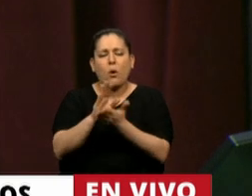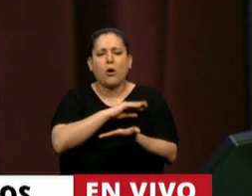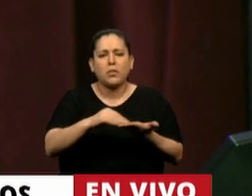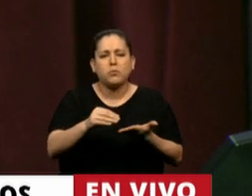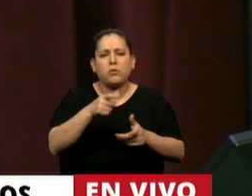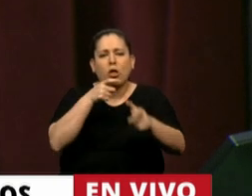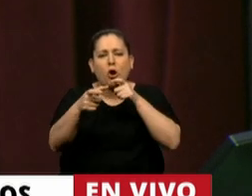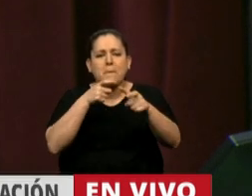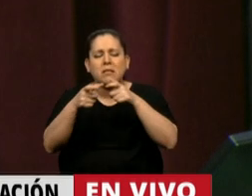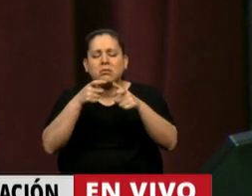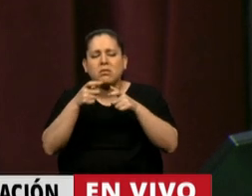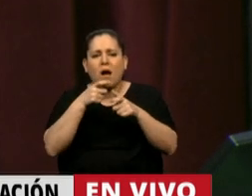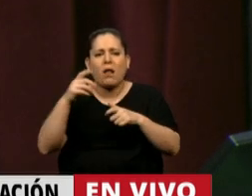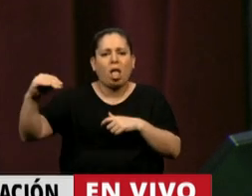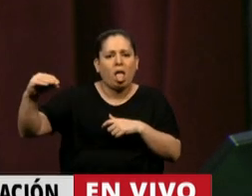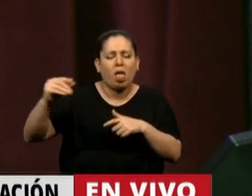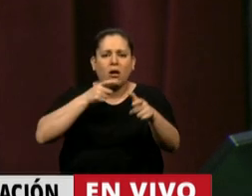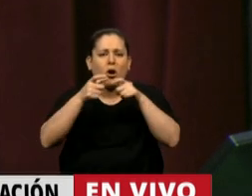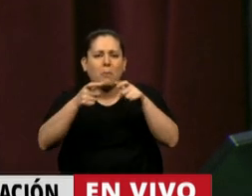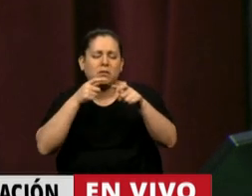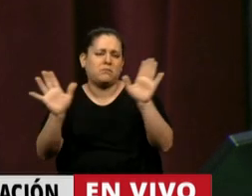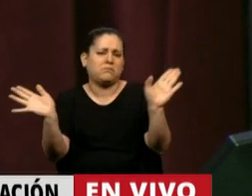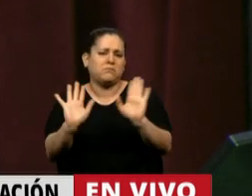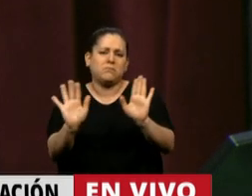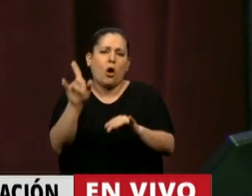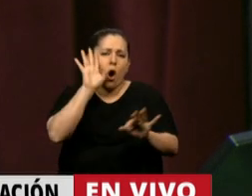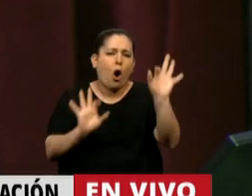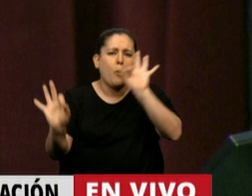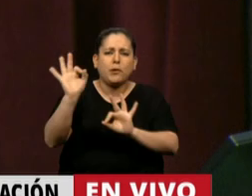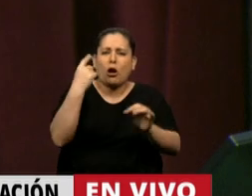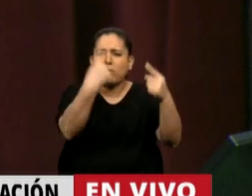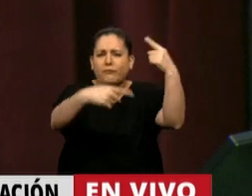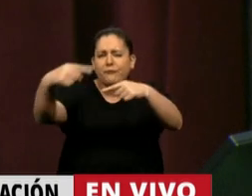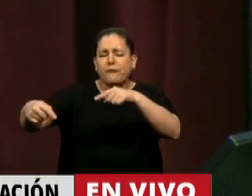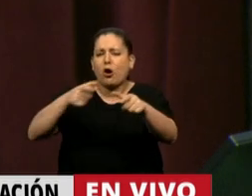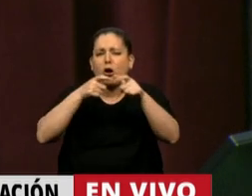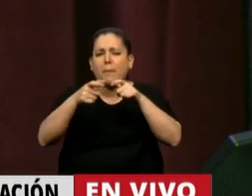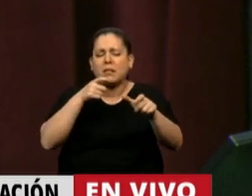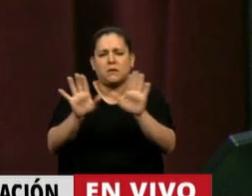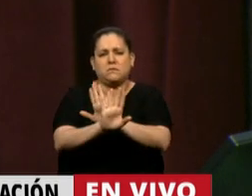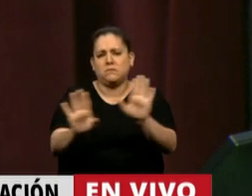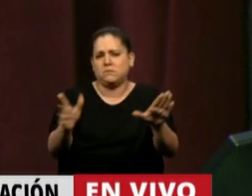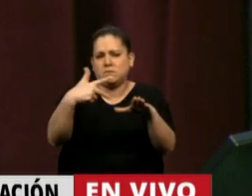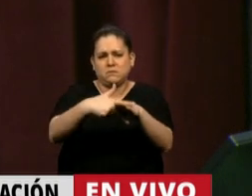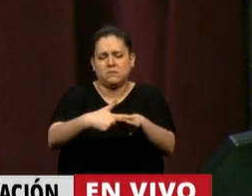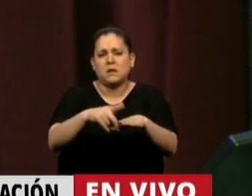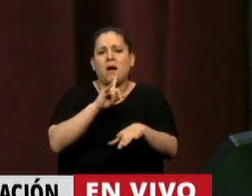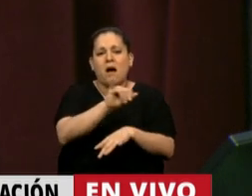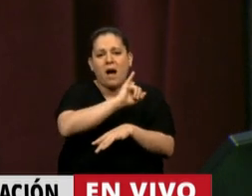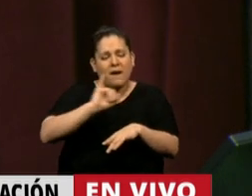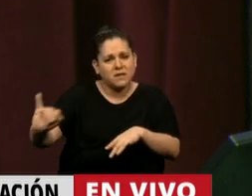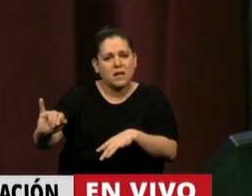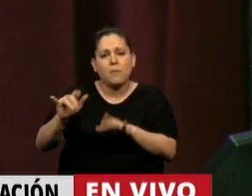comentarios sobre la opinión que que expresa cada uno de los diputados diputada Beatriz Ávila Se informa a la